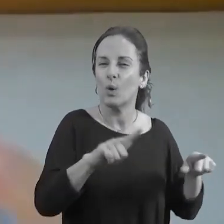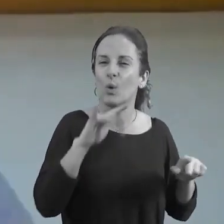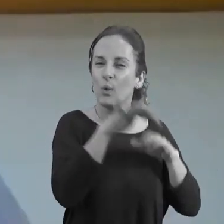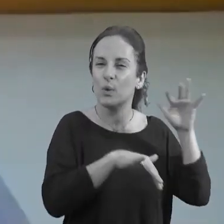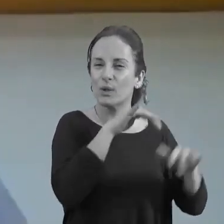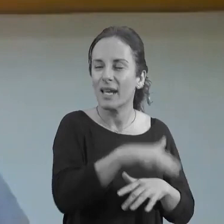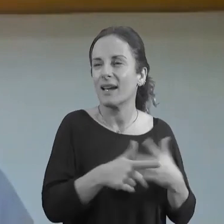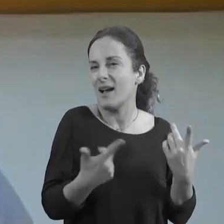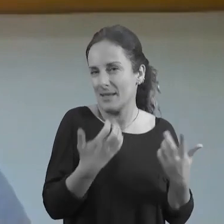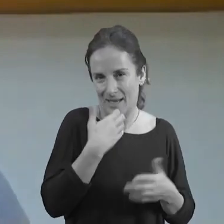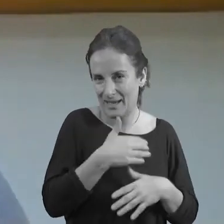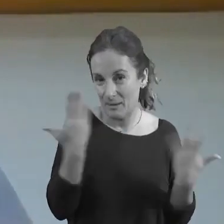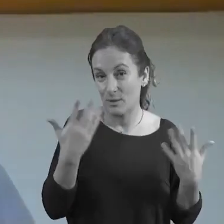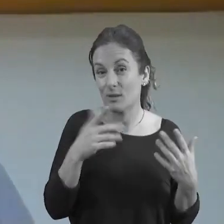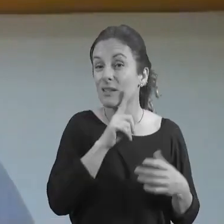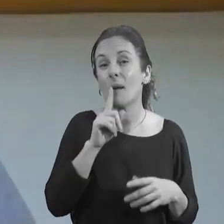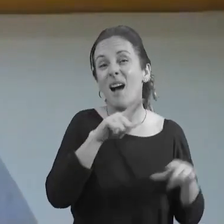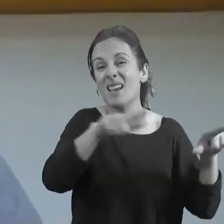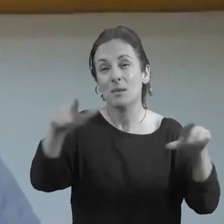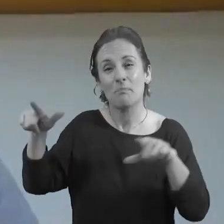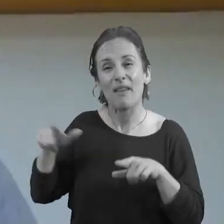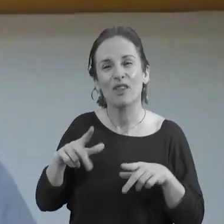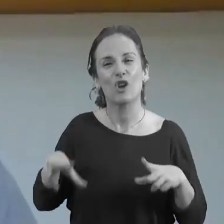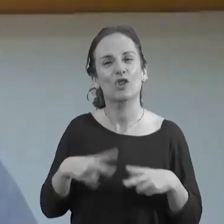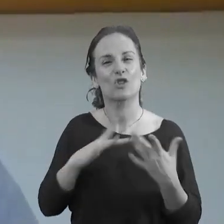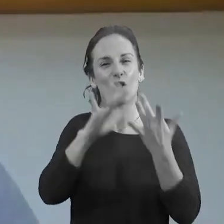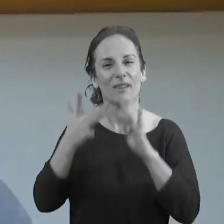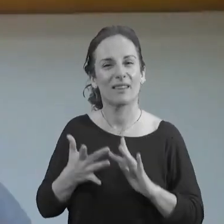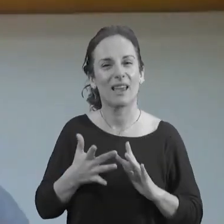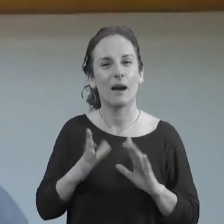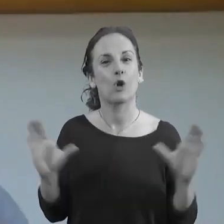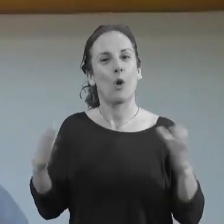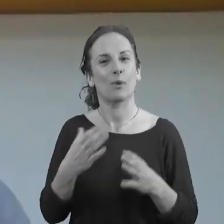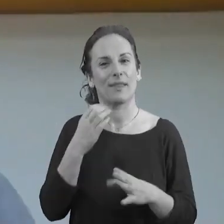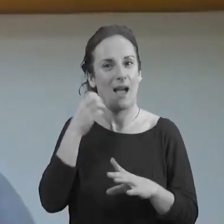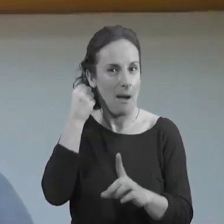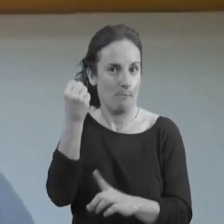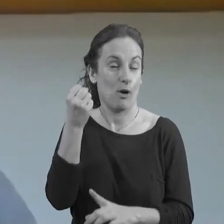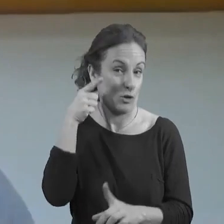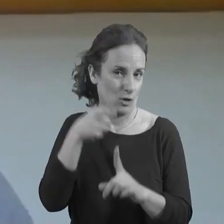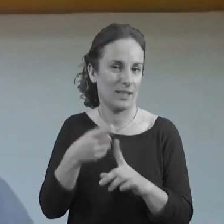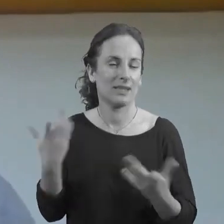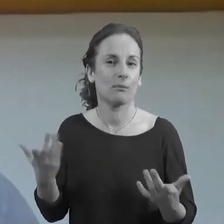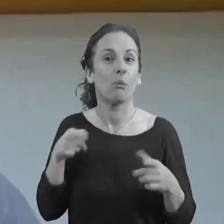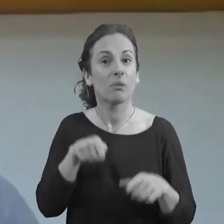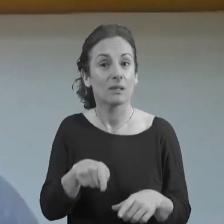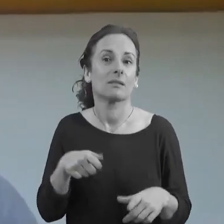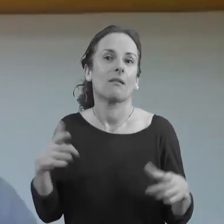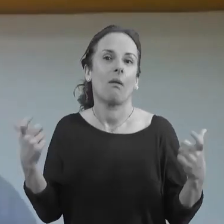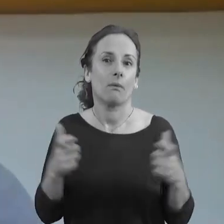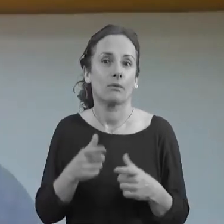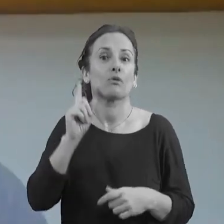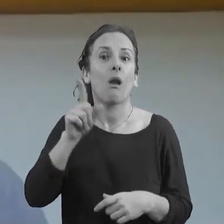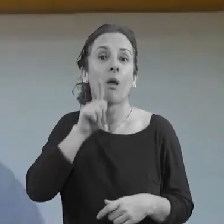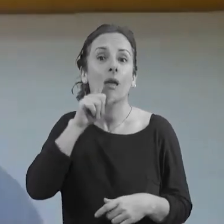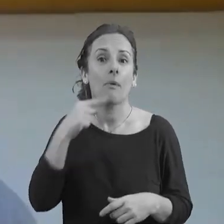espacios de socialización y de apoyo de lo comunitario se ha perdido, no solo en el ámbito